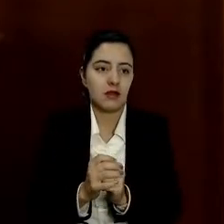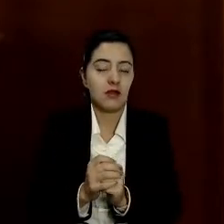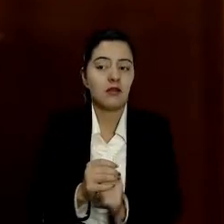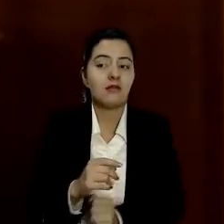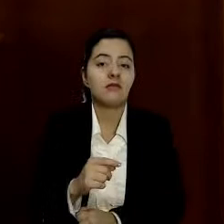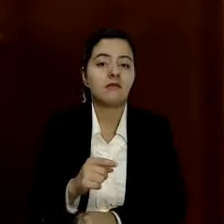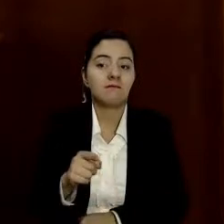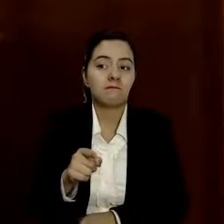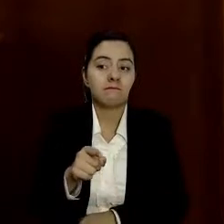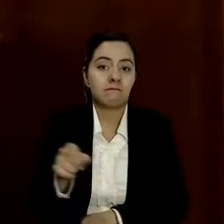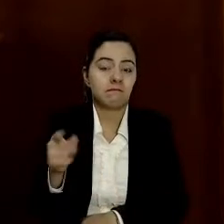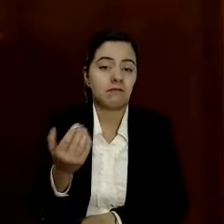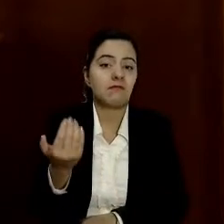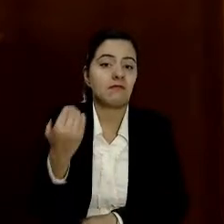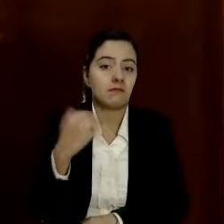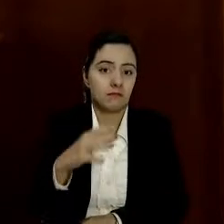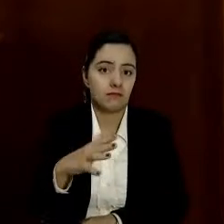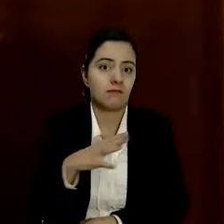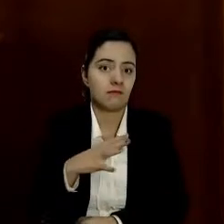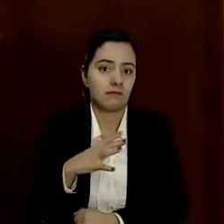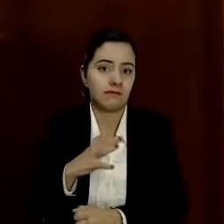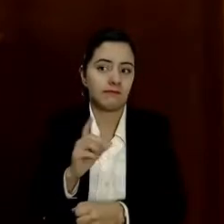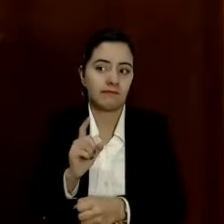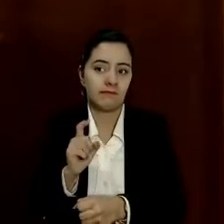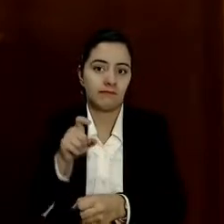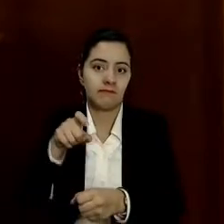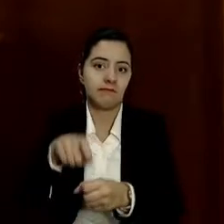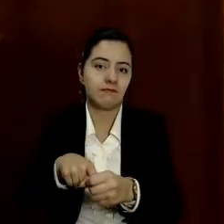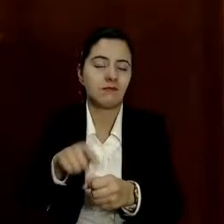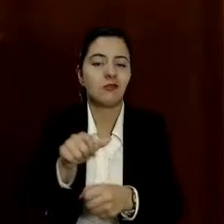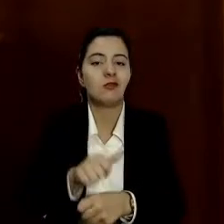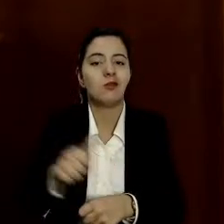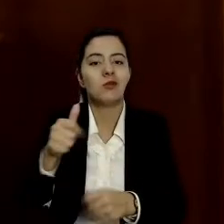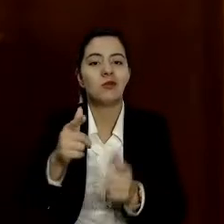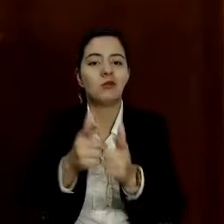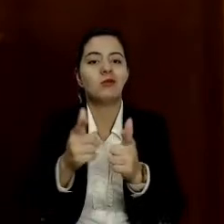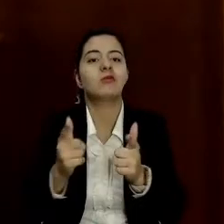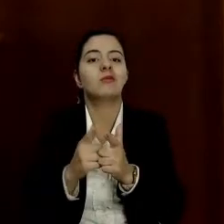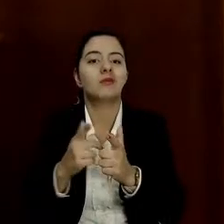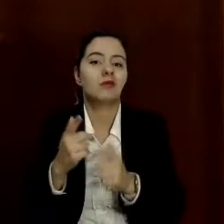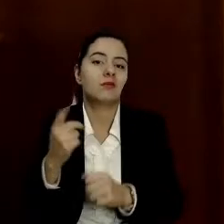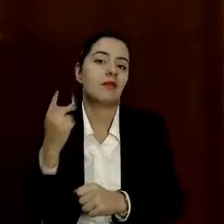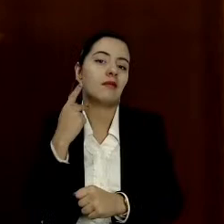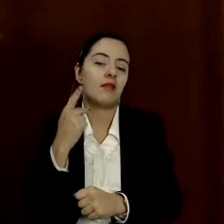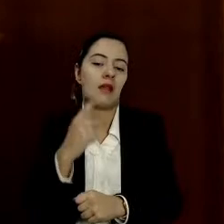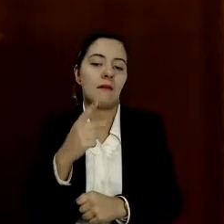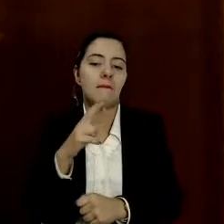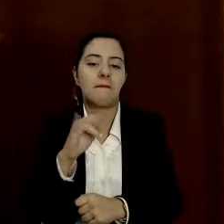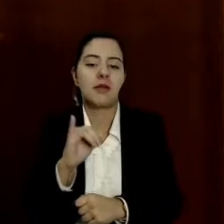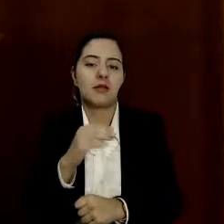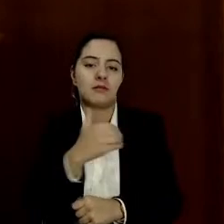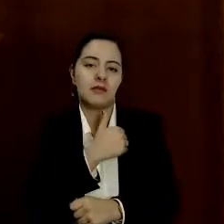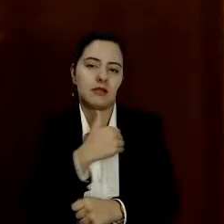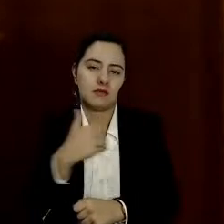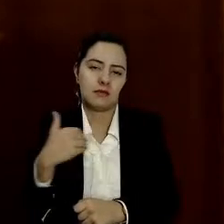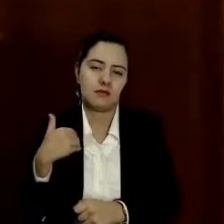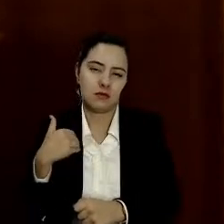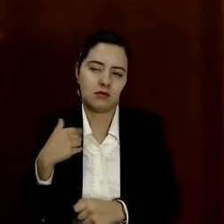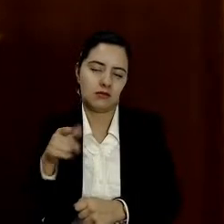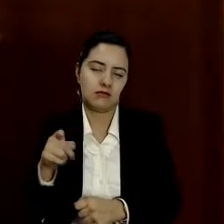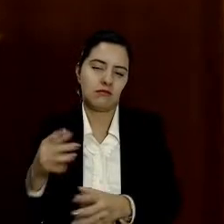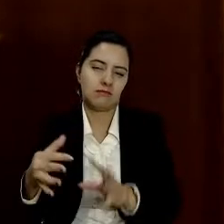estaban insertados otros priistas mexiquenses del grupo Atlacomulco, como Ernesto